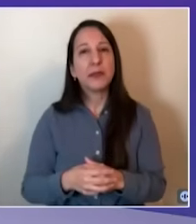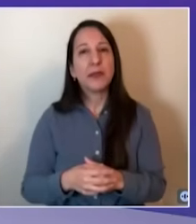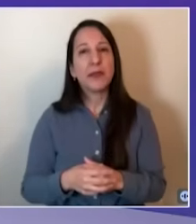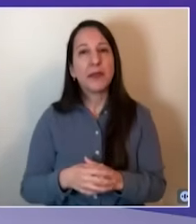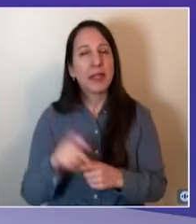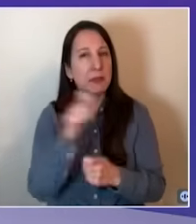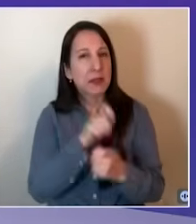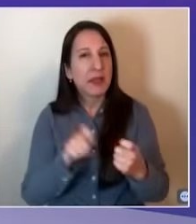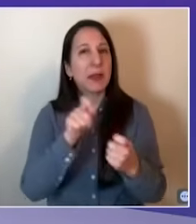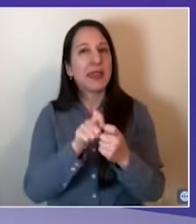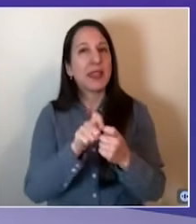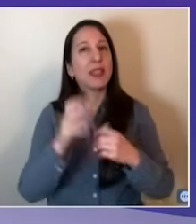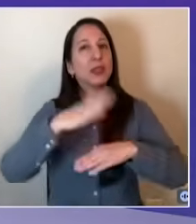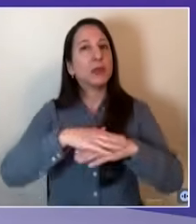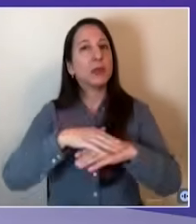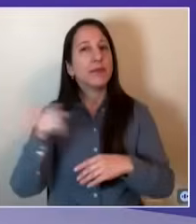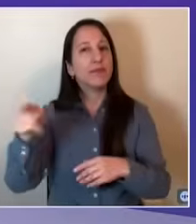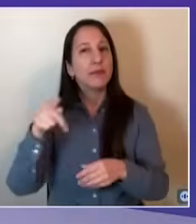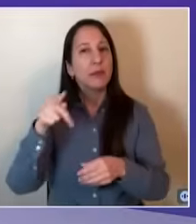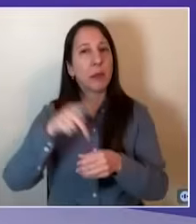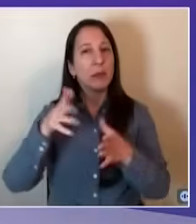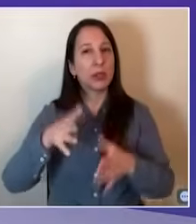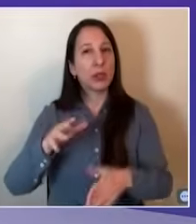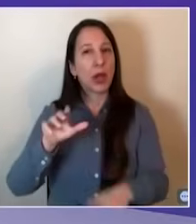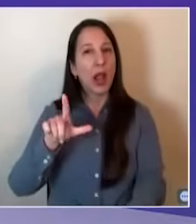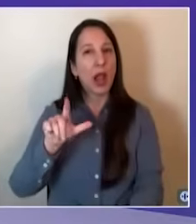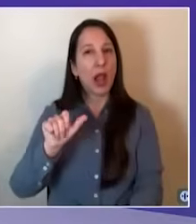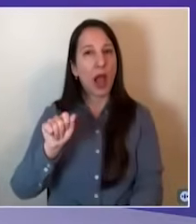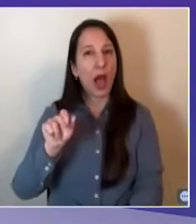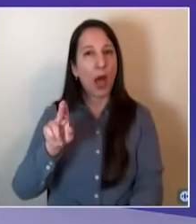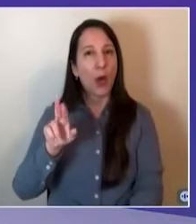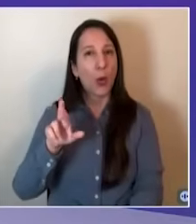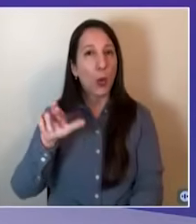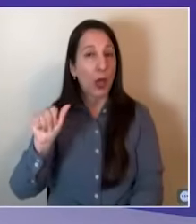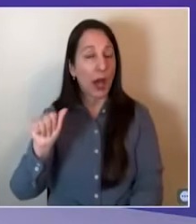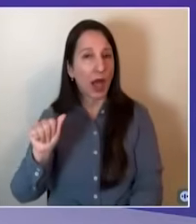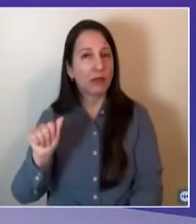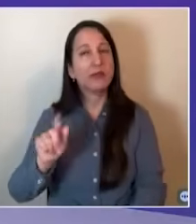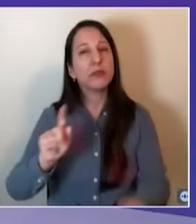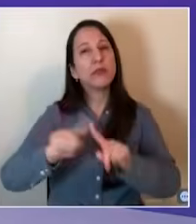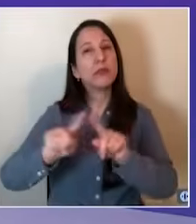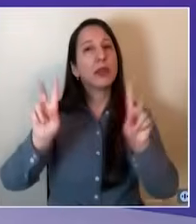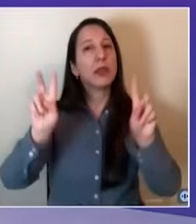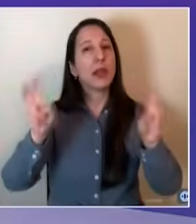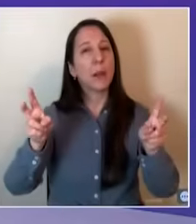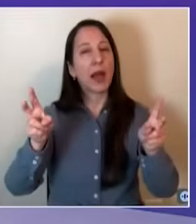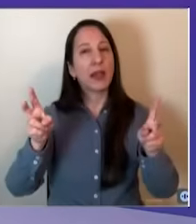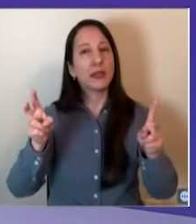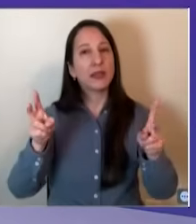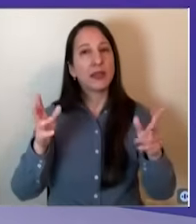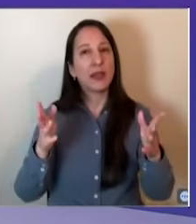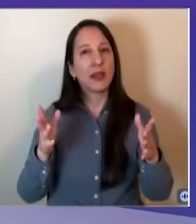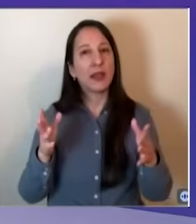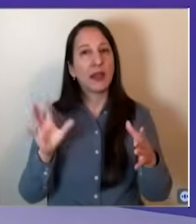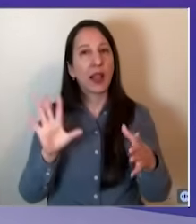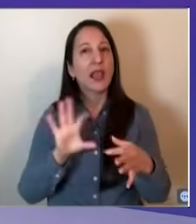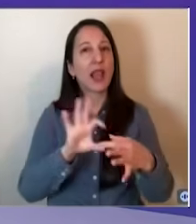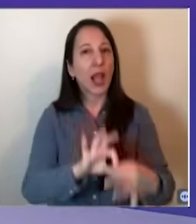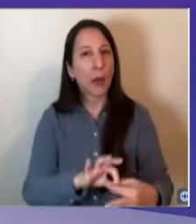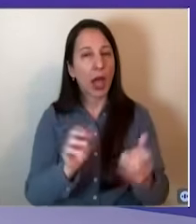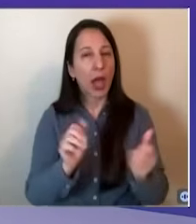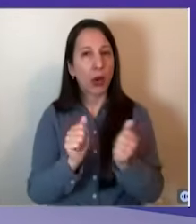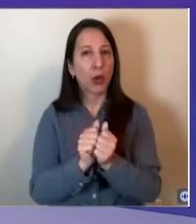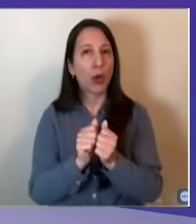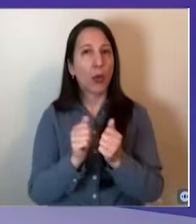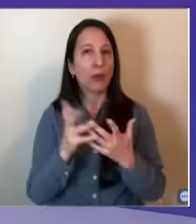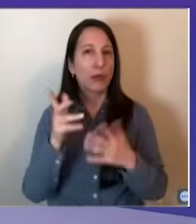específicamente sobre la participación de doña Laura en temas que tiene que ver concerniente a la presidencia